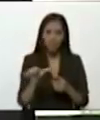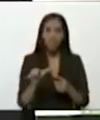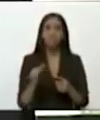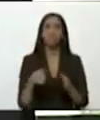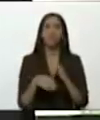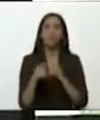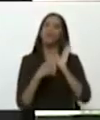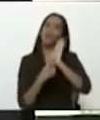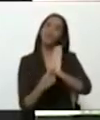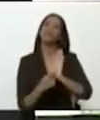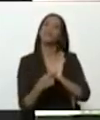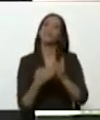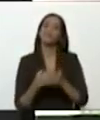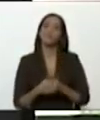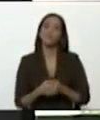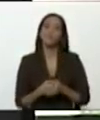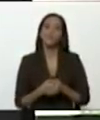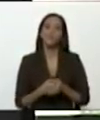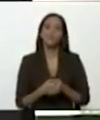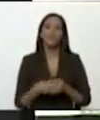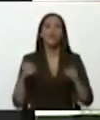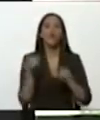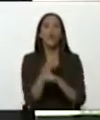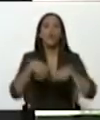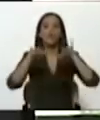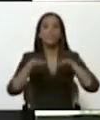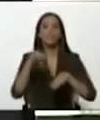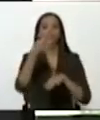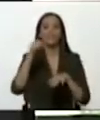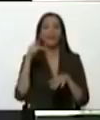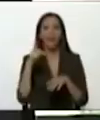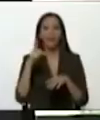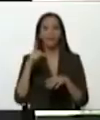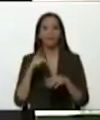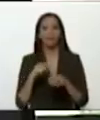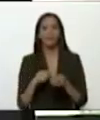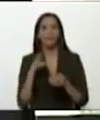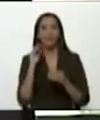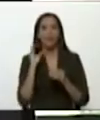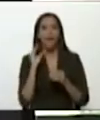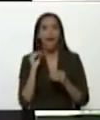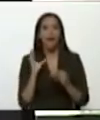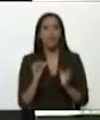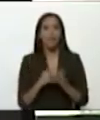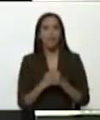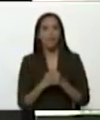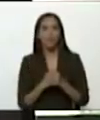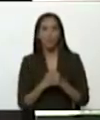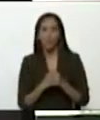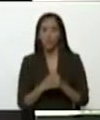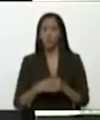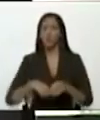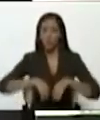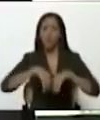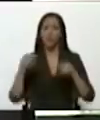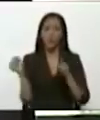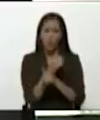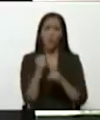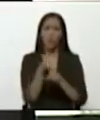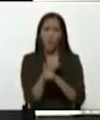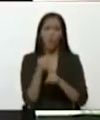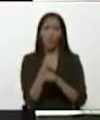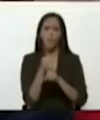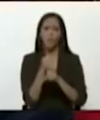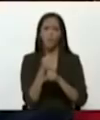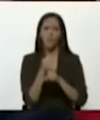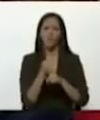estar mostrando eso. Golpe frustrado en ZK. Estoy hablando como Jordán Rodríguez. Golpe frustrado en ZK. No, pero ponte otro